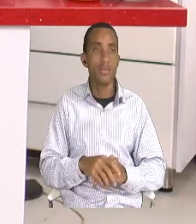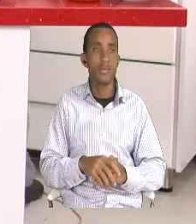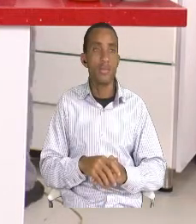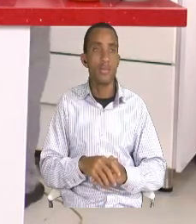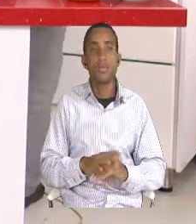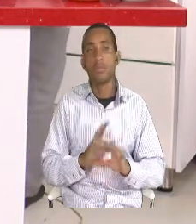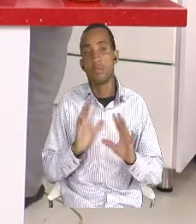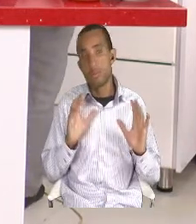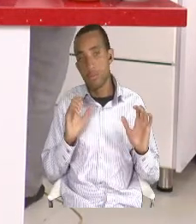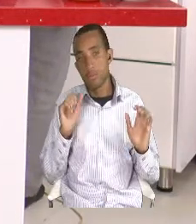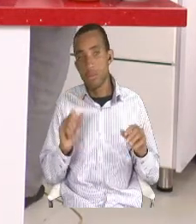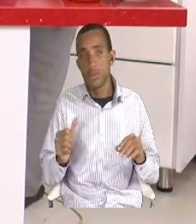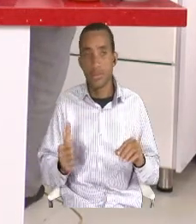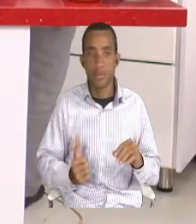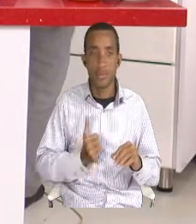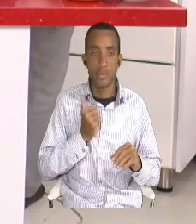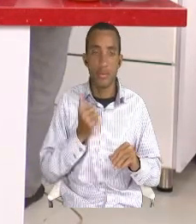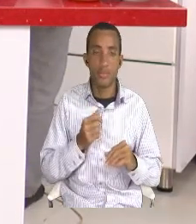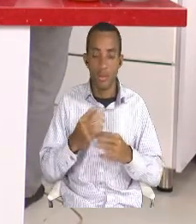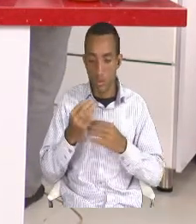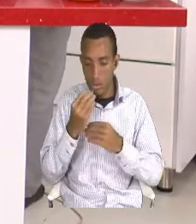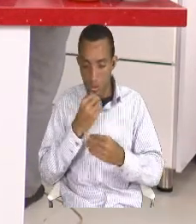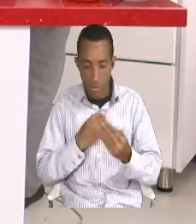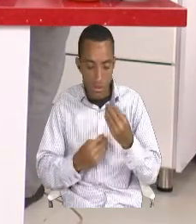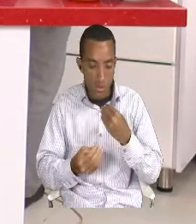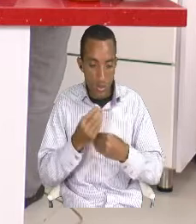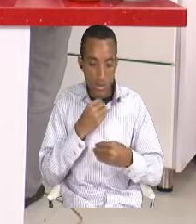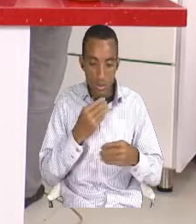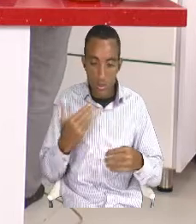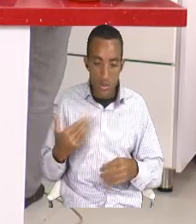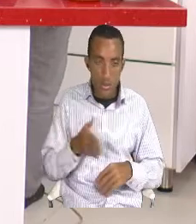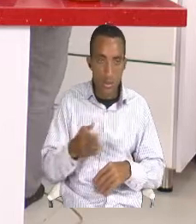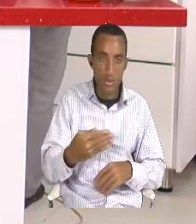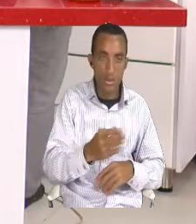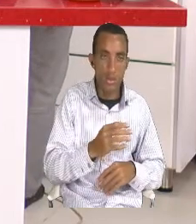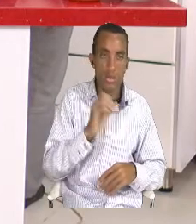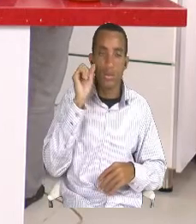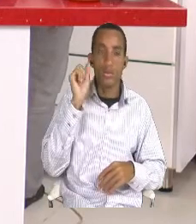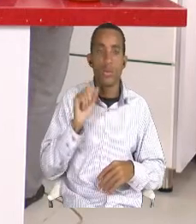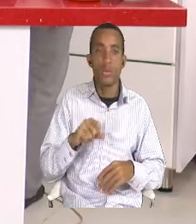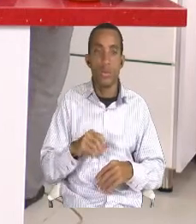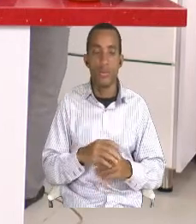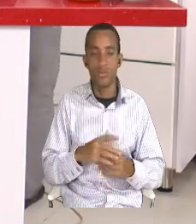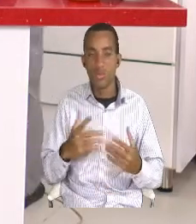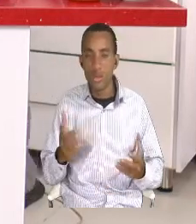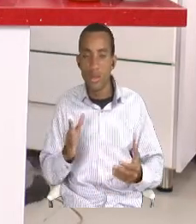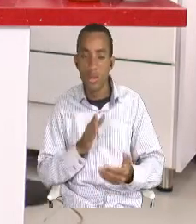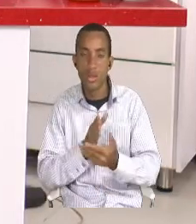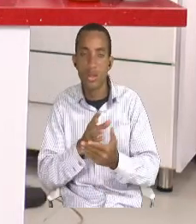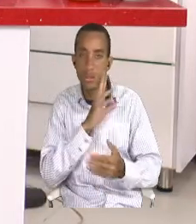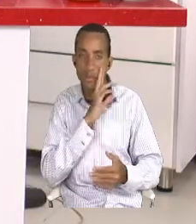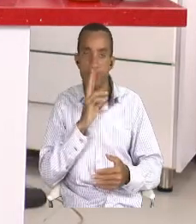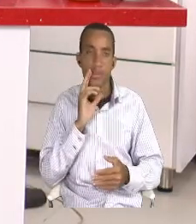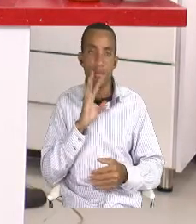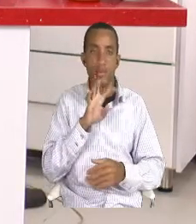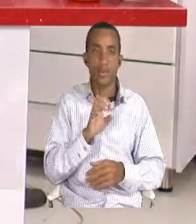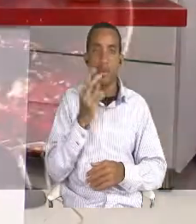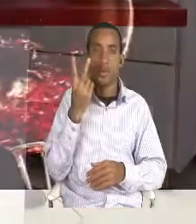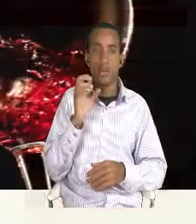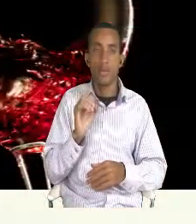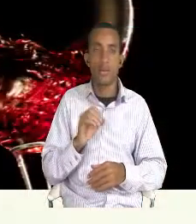pueden aprovechar a ir degustando el pescadito para ver si Semana Santa también están muy dispuestos a visitar el restaurante 920 Gourmet en el Hotel Barranca Bermeja